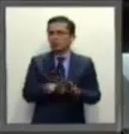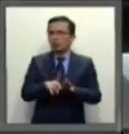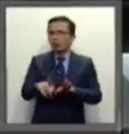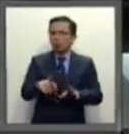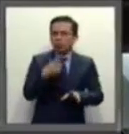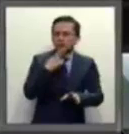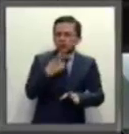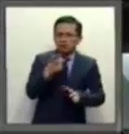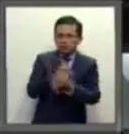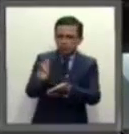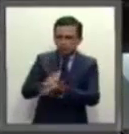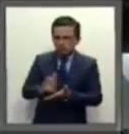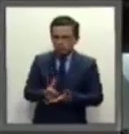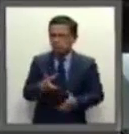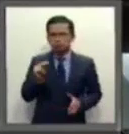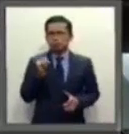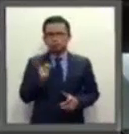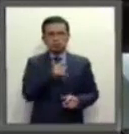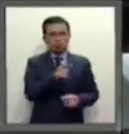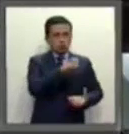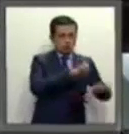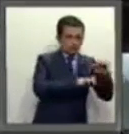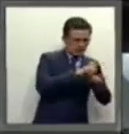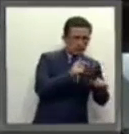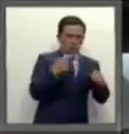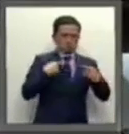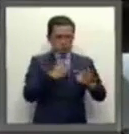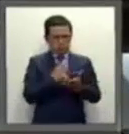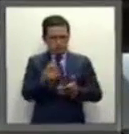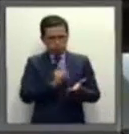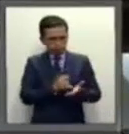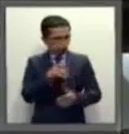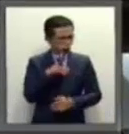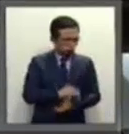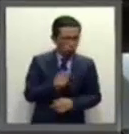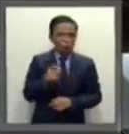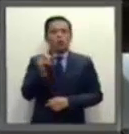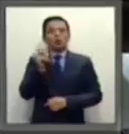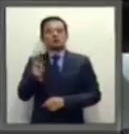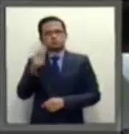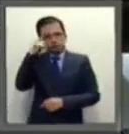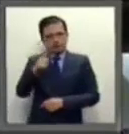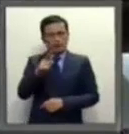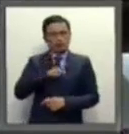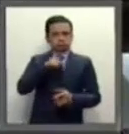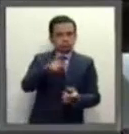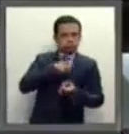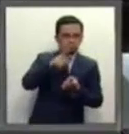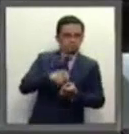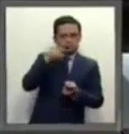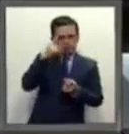consumo, no el ingreso de las personas físicas o morales, no la renta que representa el ingreso en función